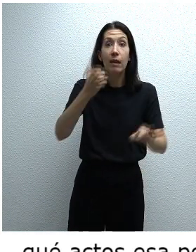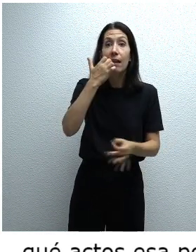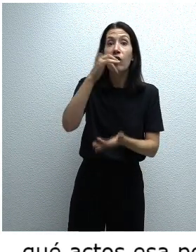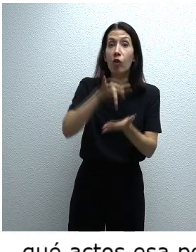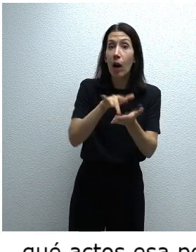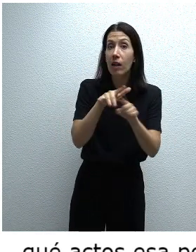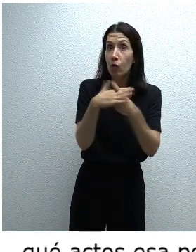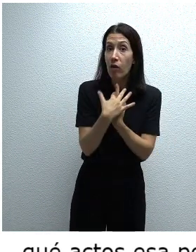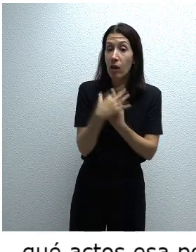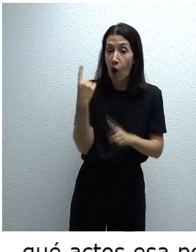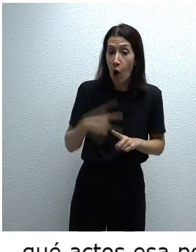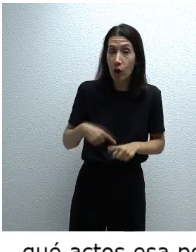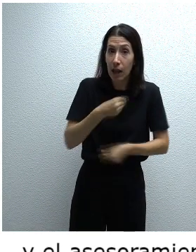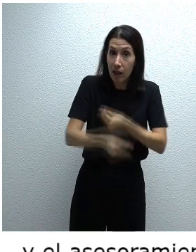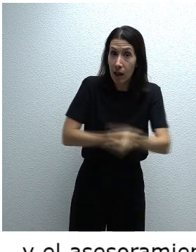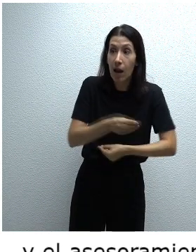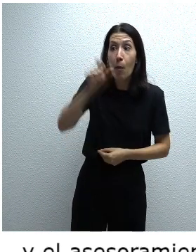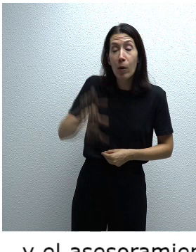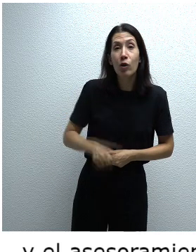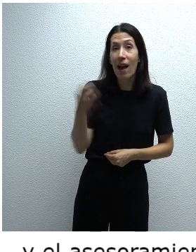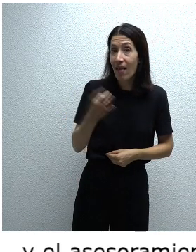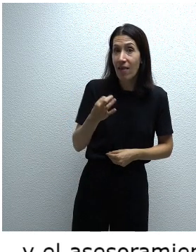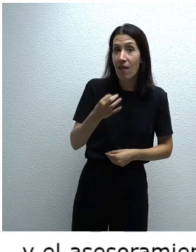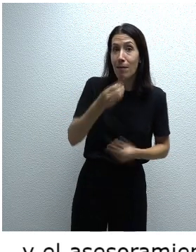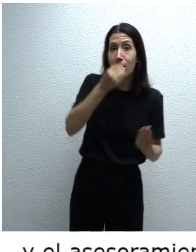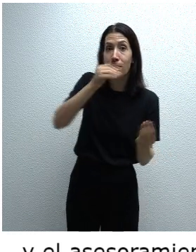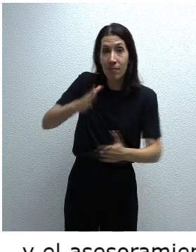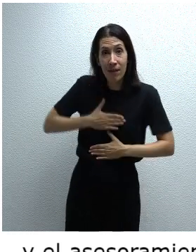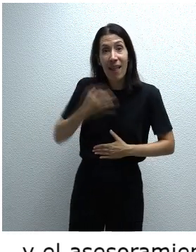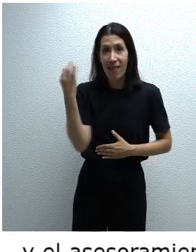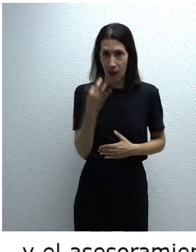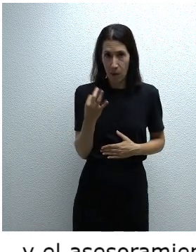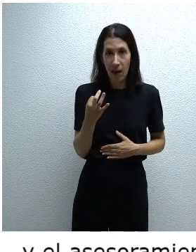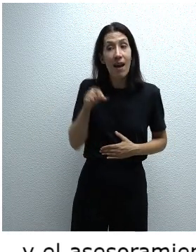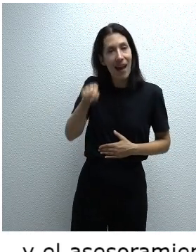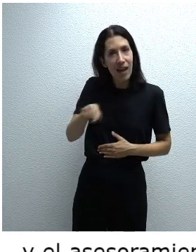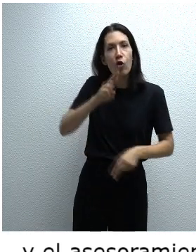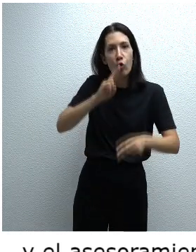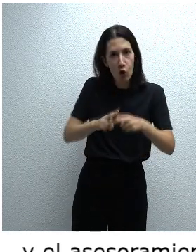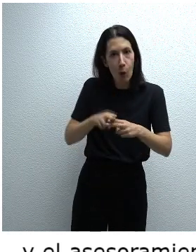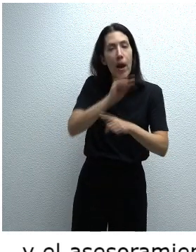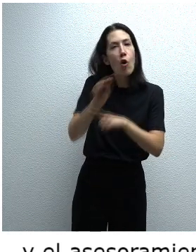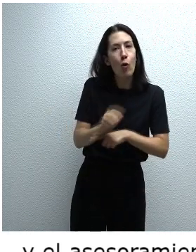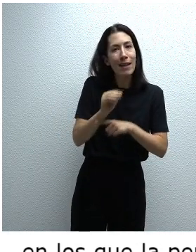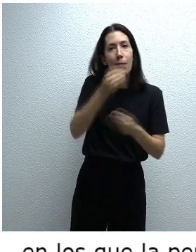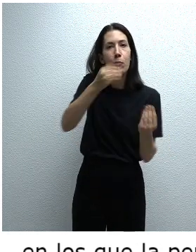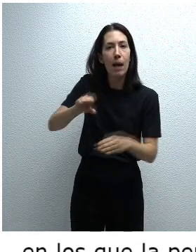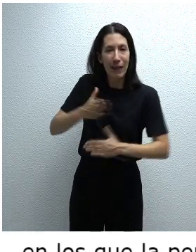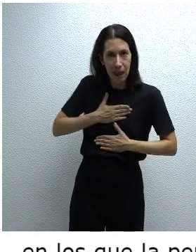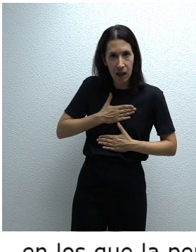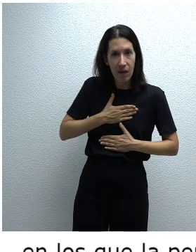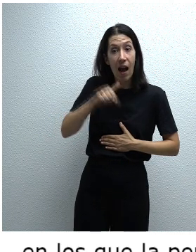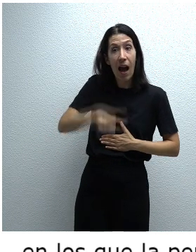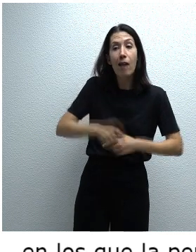en los que la persona tenga que ser representada o sustituida, y eso será la curatela representativa y se